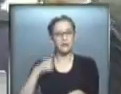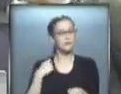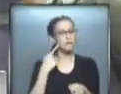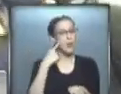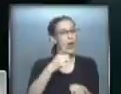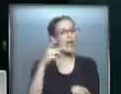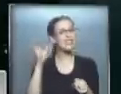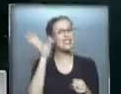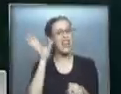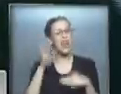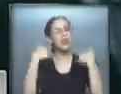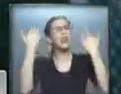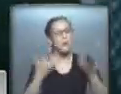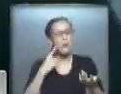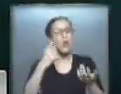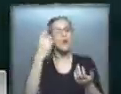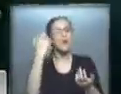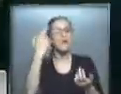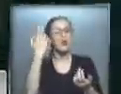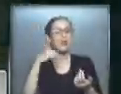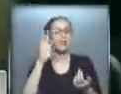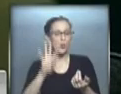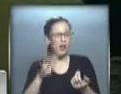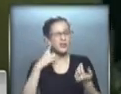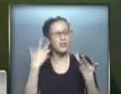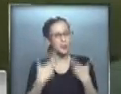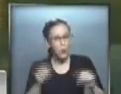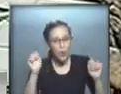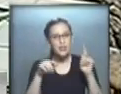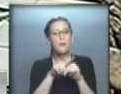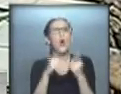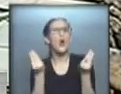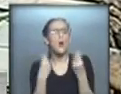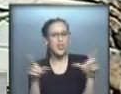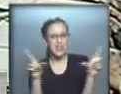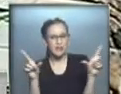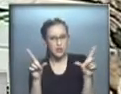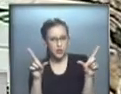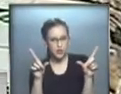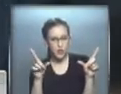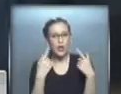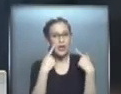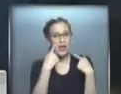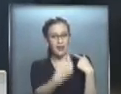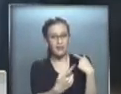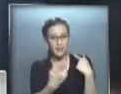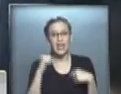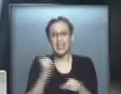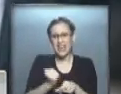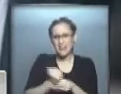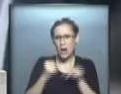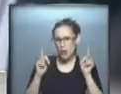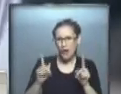en 1994 por un equipo de la cadena de televisión estadounidense abc trabajando como